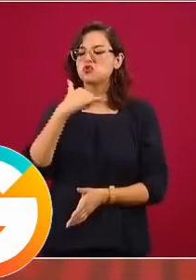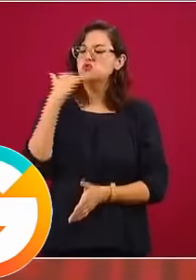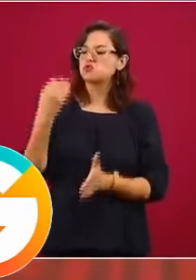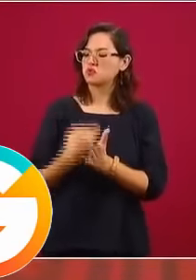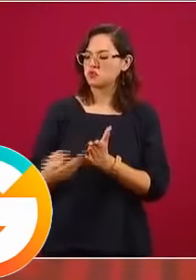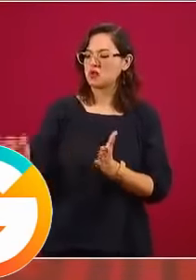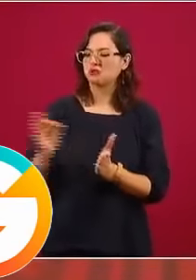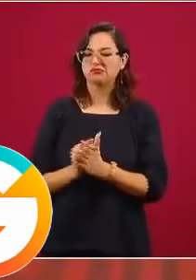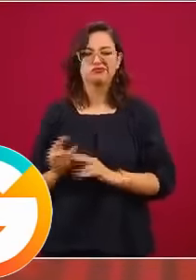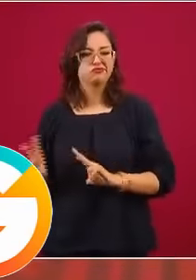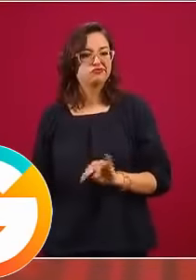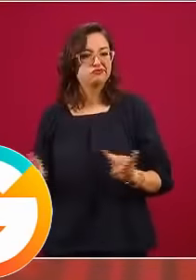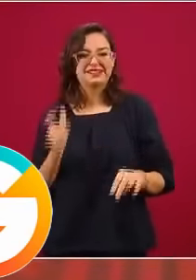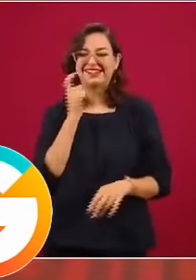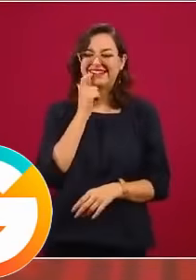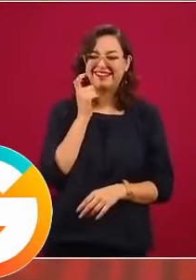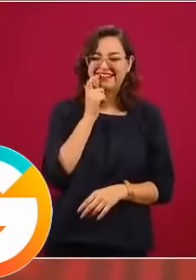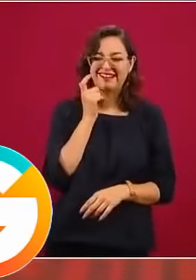muy viva.